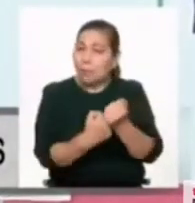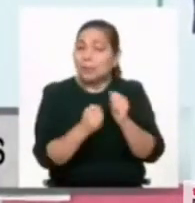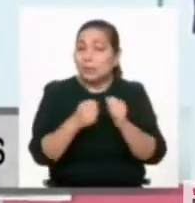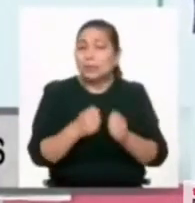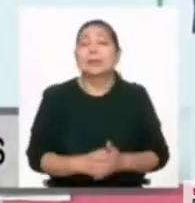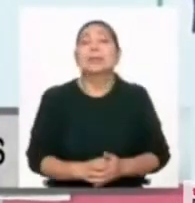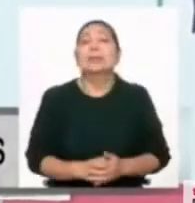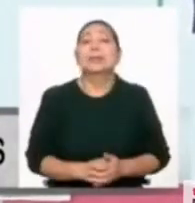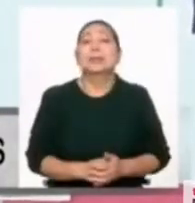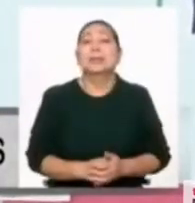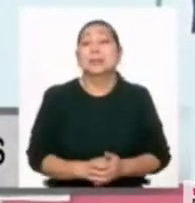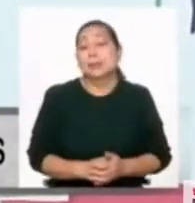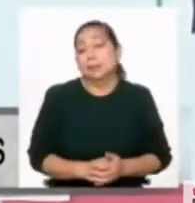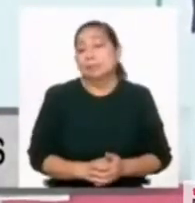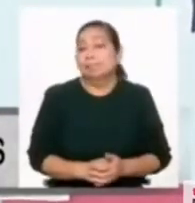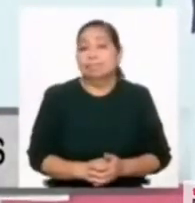decía,